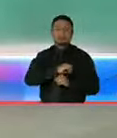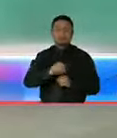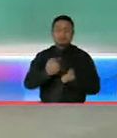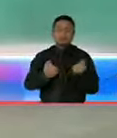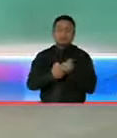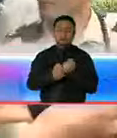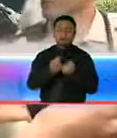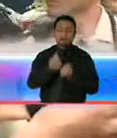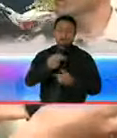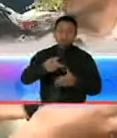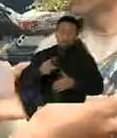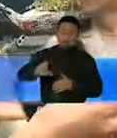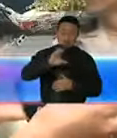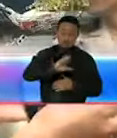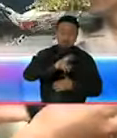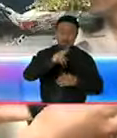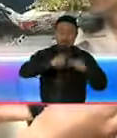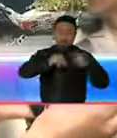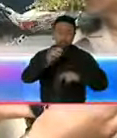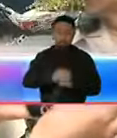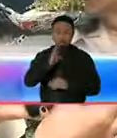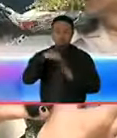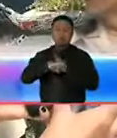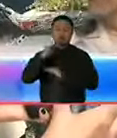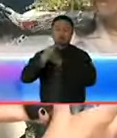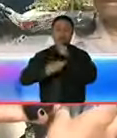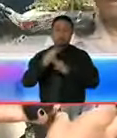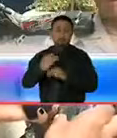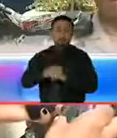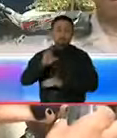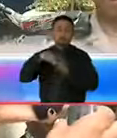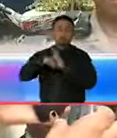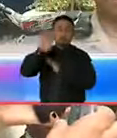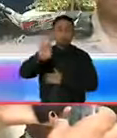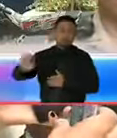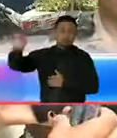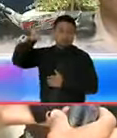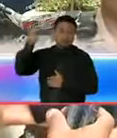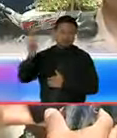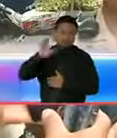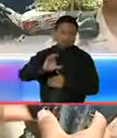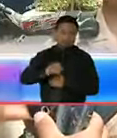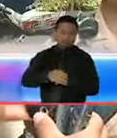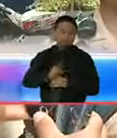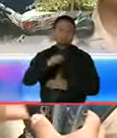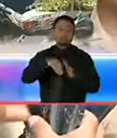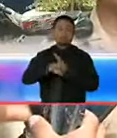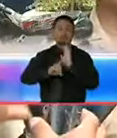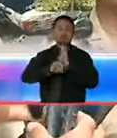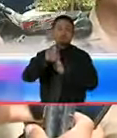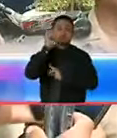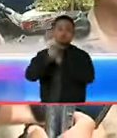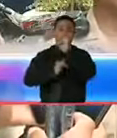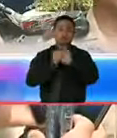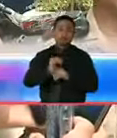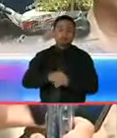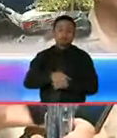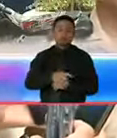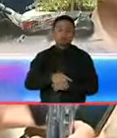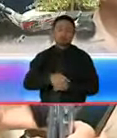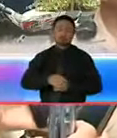su construcción. Me refiero al Banco Mundial, al Banco Europeo de Inversiones, al Banco Interamericano de Desarrollo y a la Corporación Andina